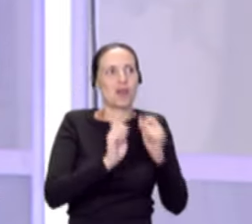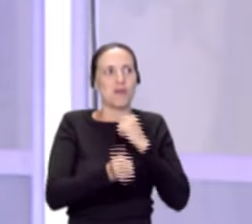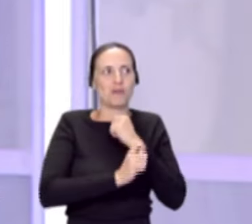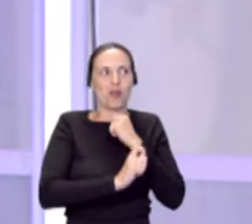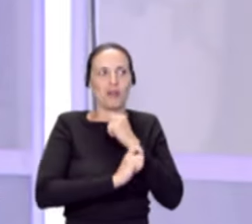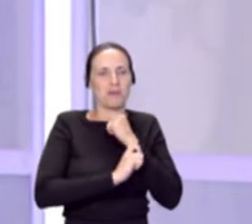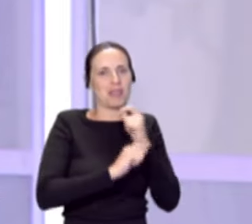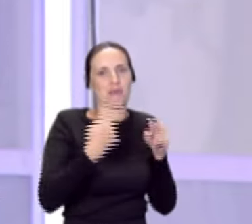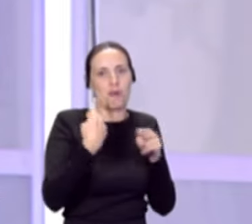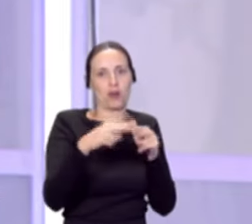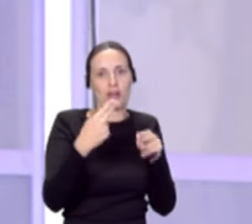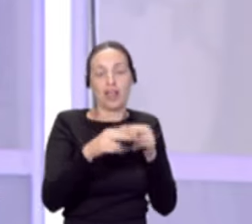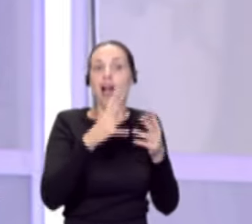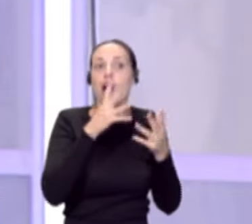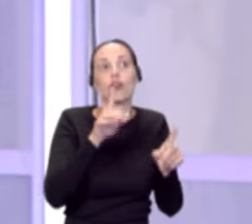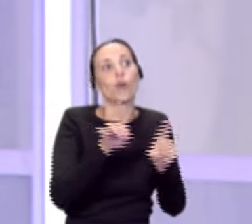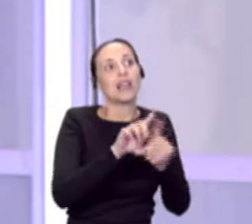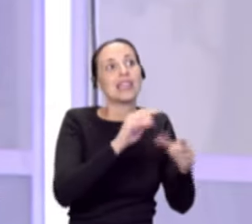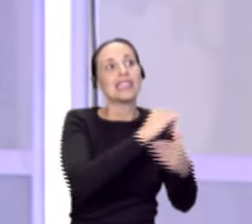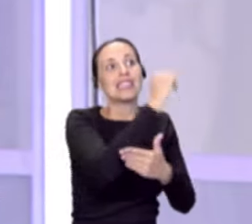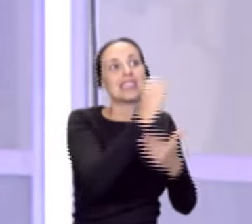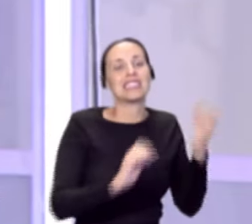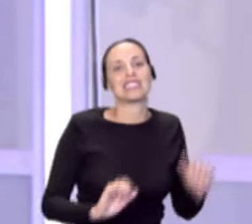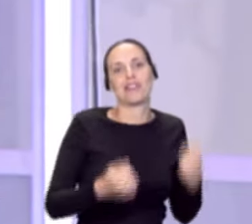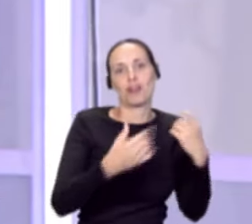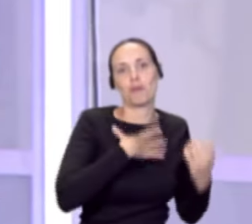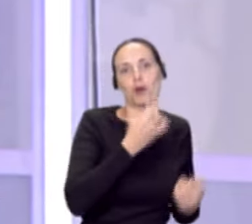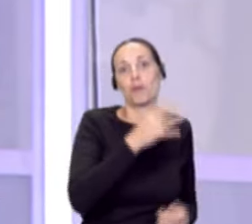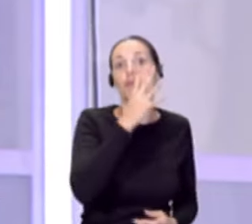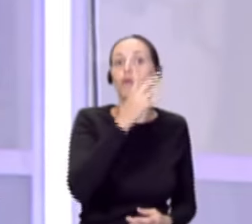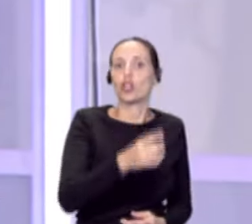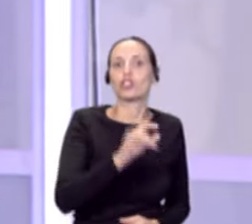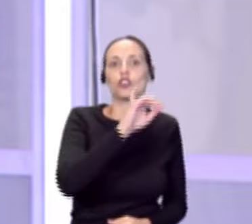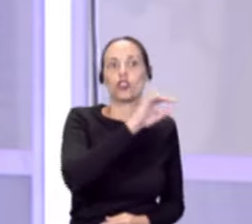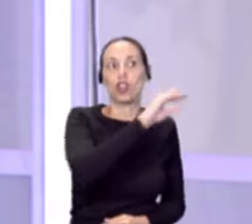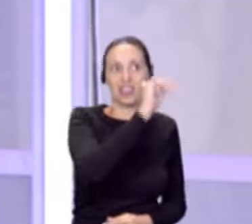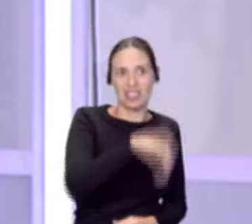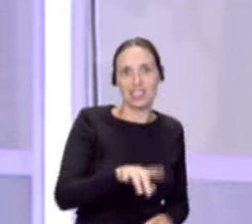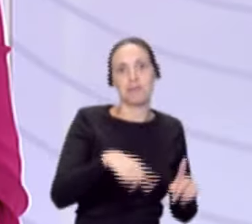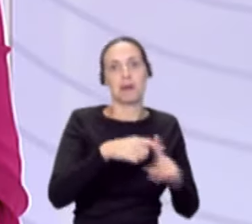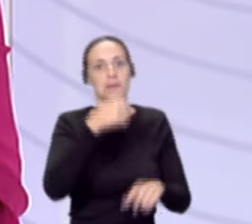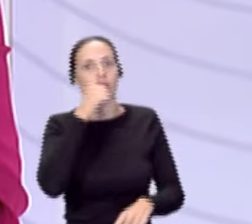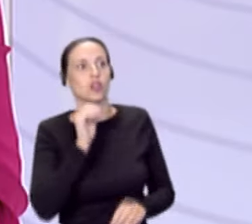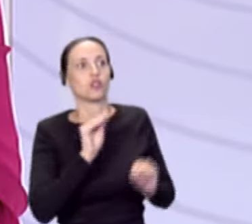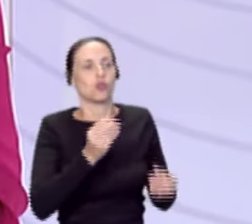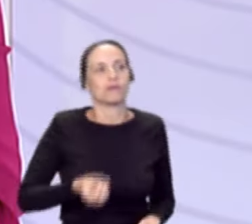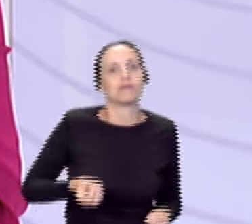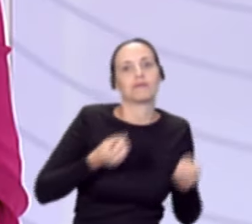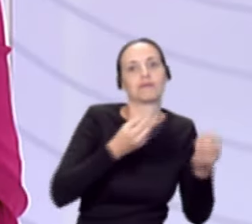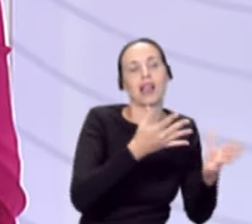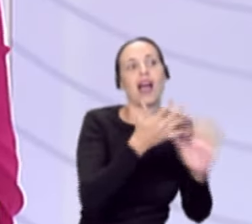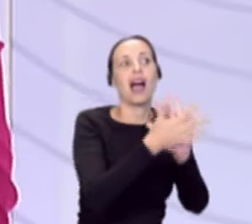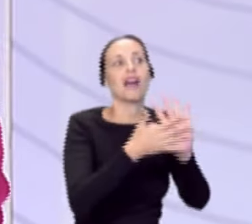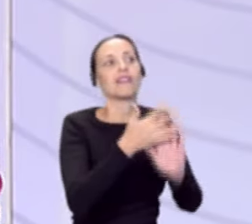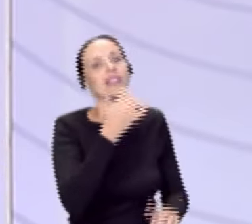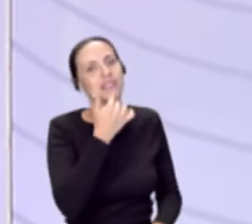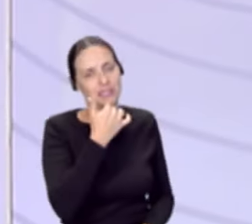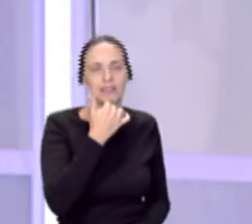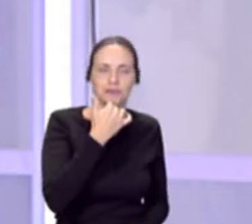posible, la posible crisis, y ahí se notan las declaraciones tanto de Yolanda Díaz como de Pedro Sánchez desde un punto de vista de, bueno, todo esto puede